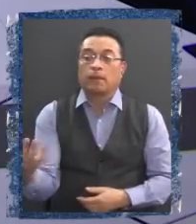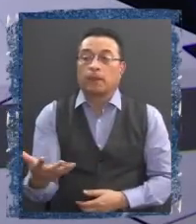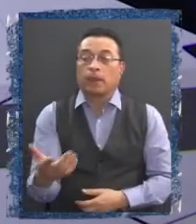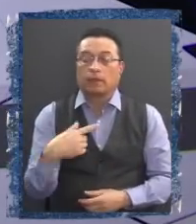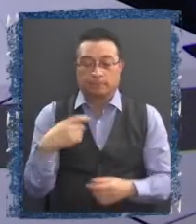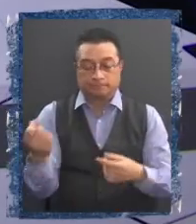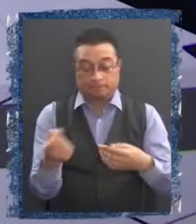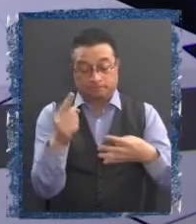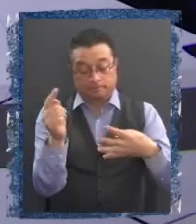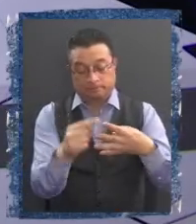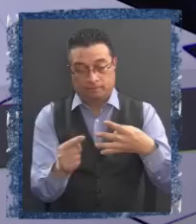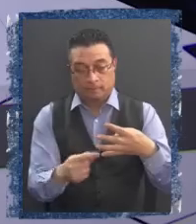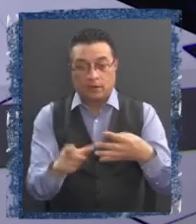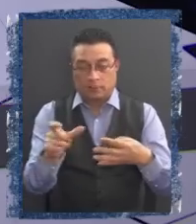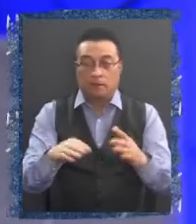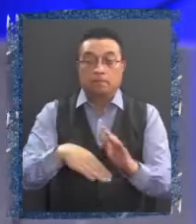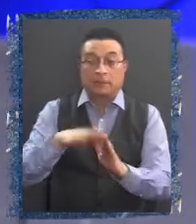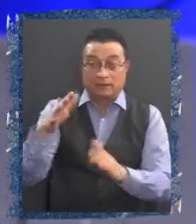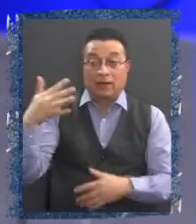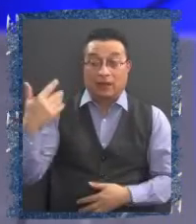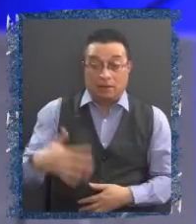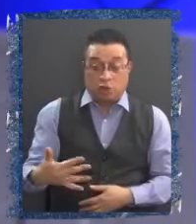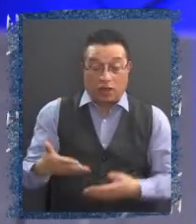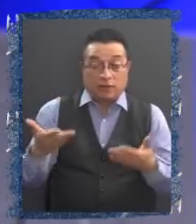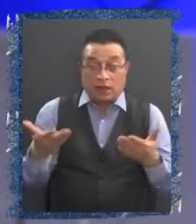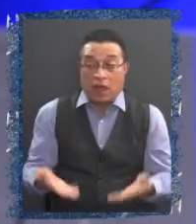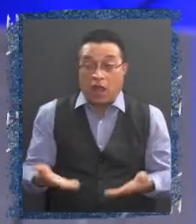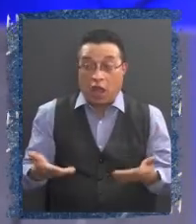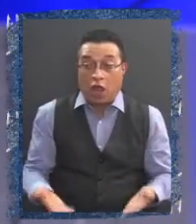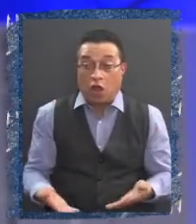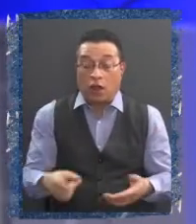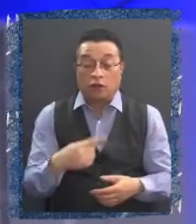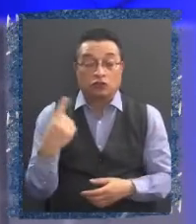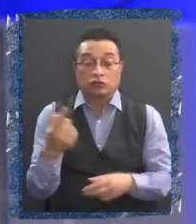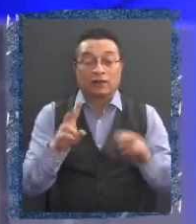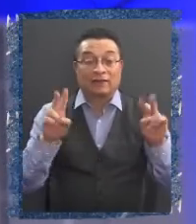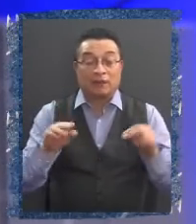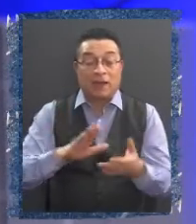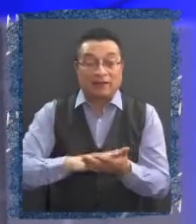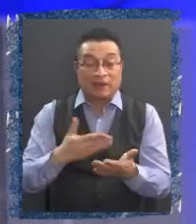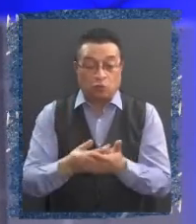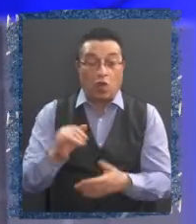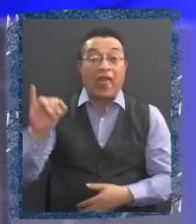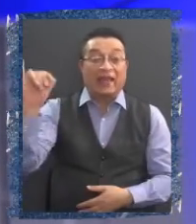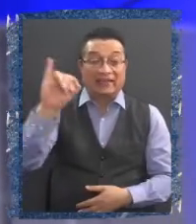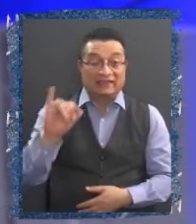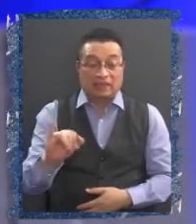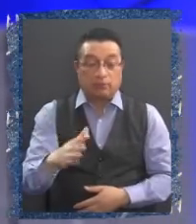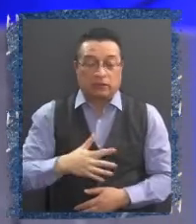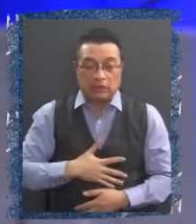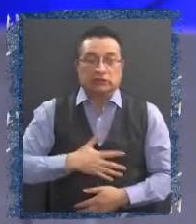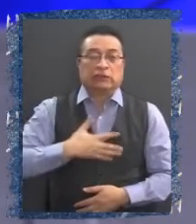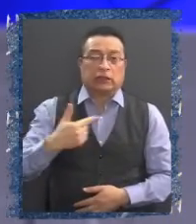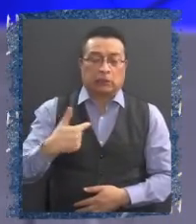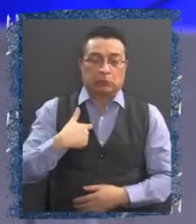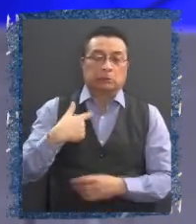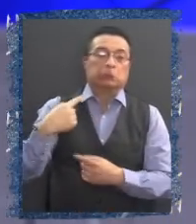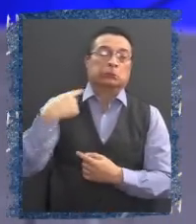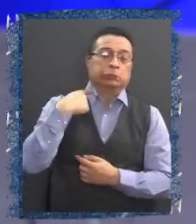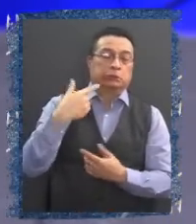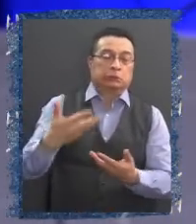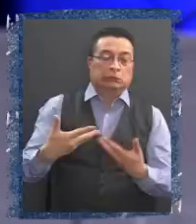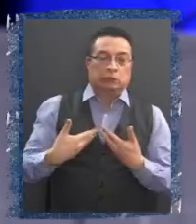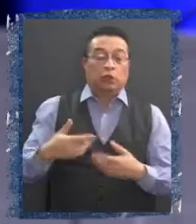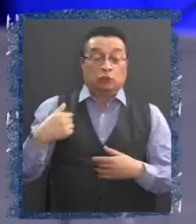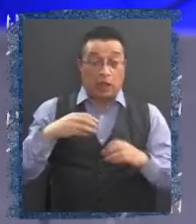principales actores actuales de todo el ámbito de la salud son las ISAPRES, son las que se sienten más afectadas. Incluso no está claro si